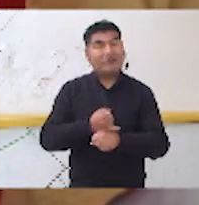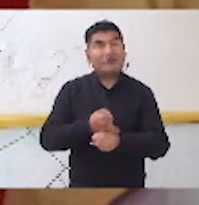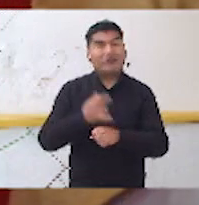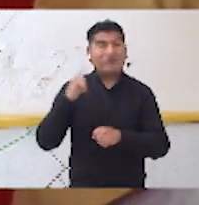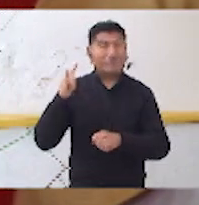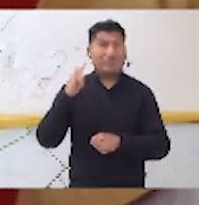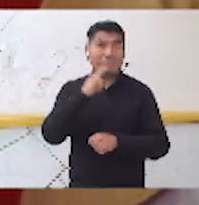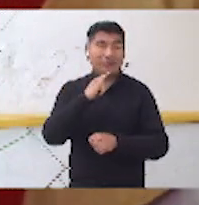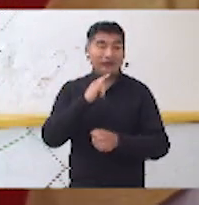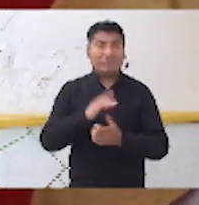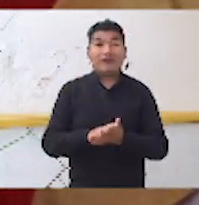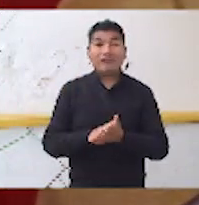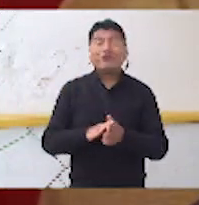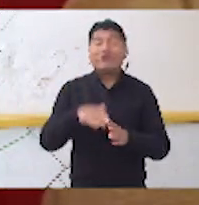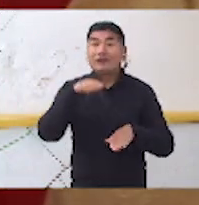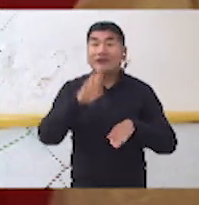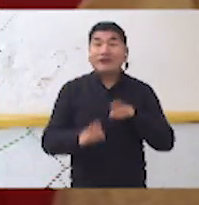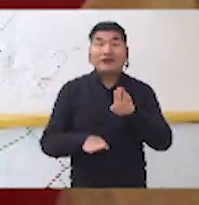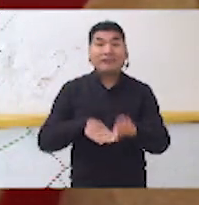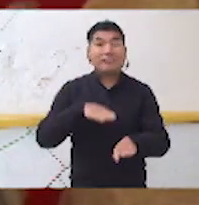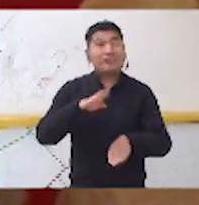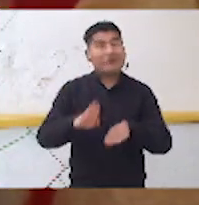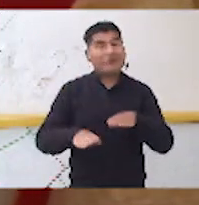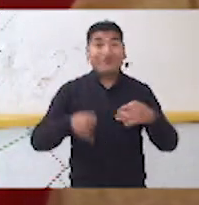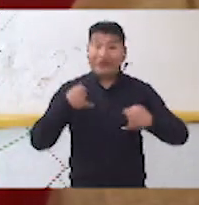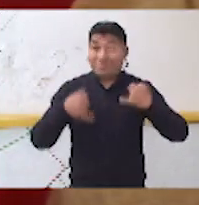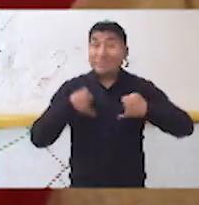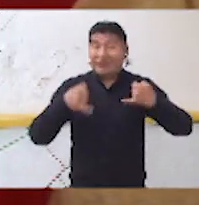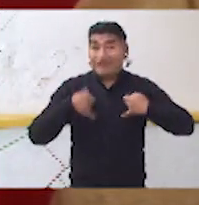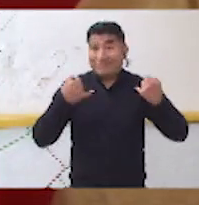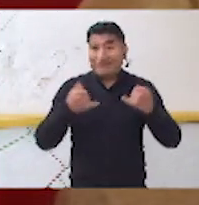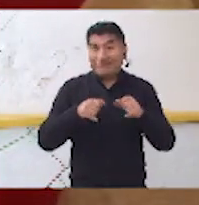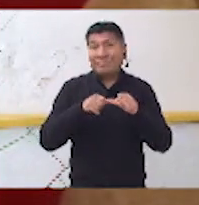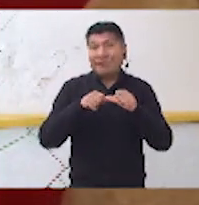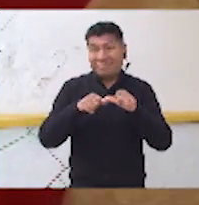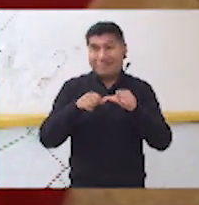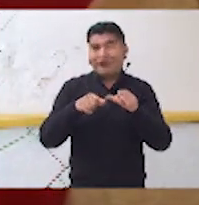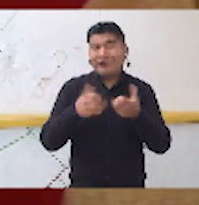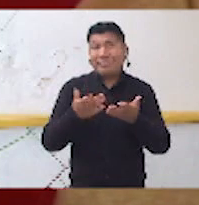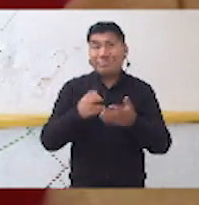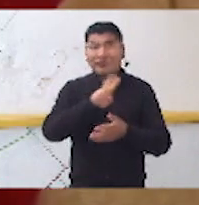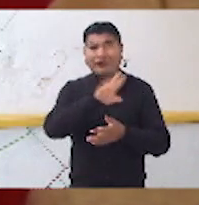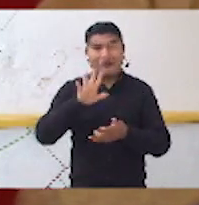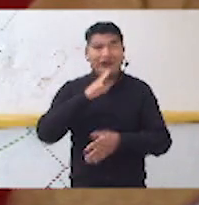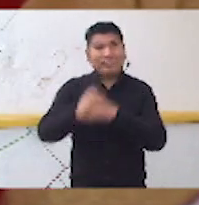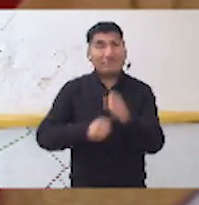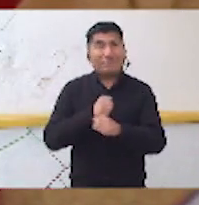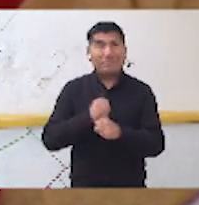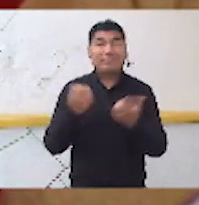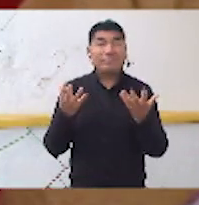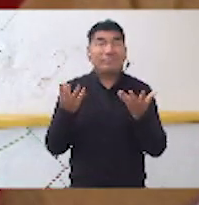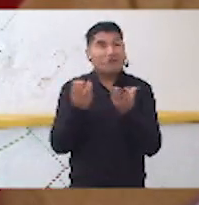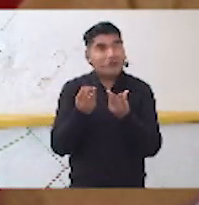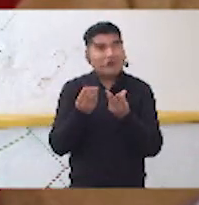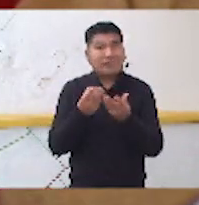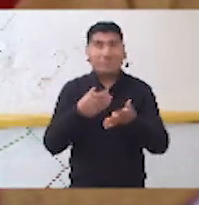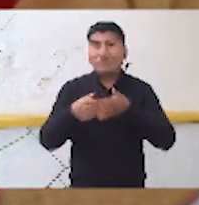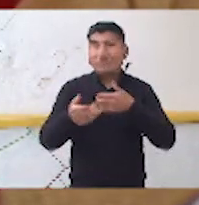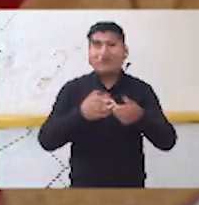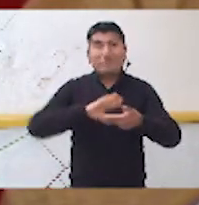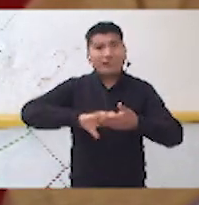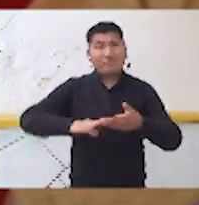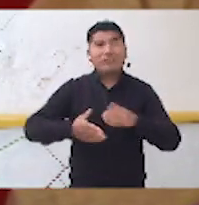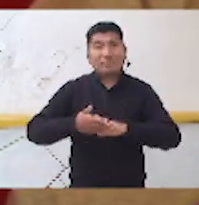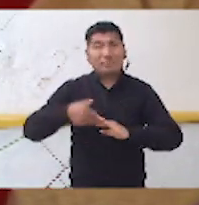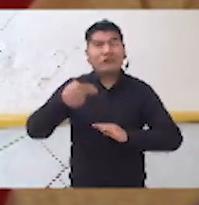Diocesana. Un caminar joven, todavía 25 años son pocos, aunque su historia es